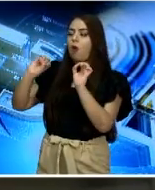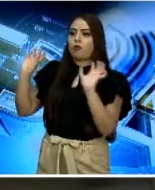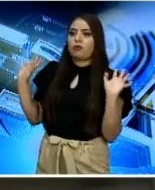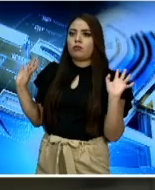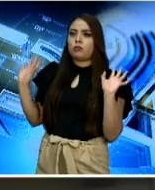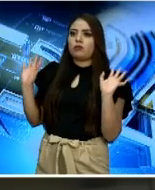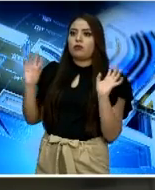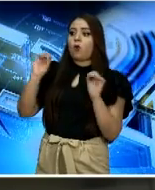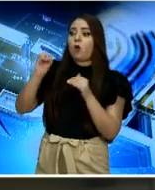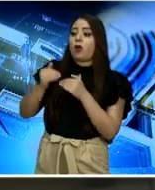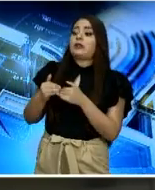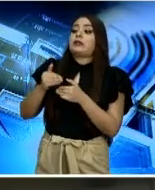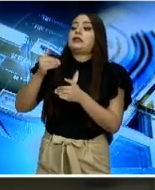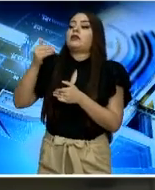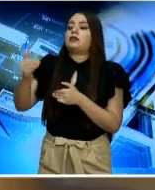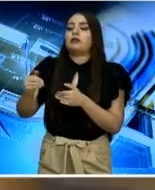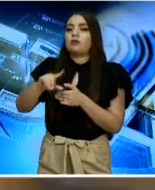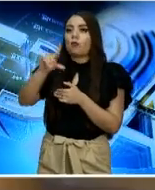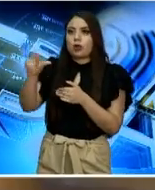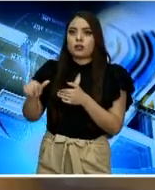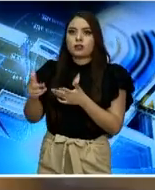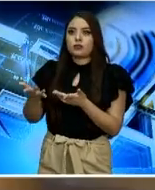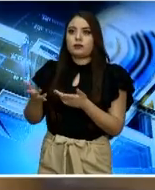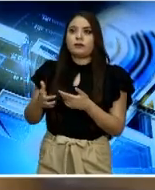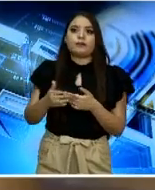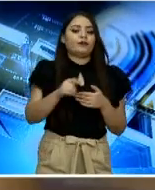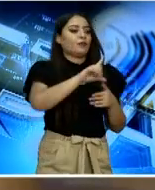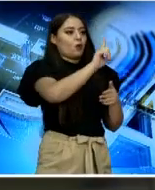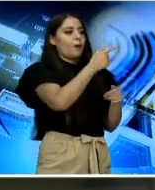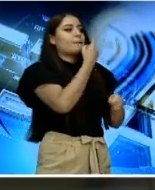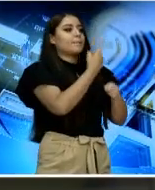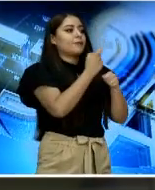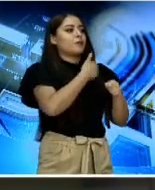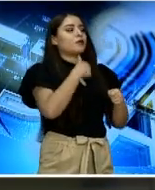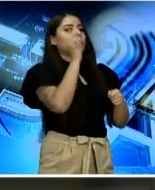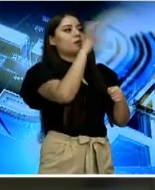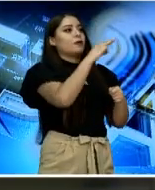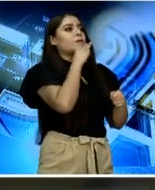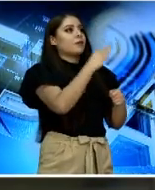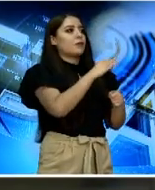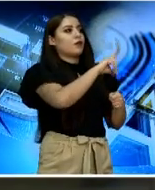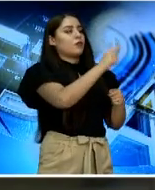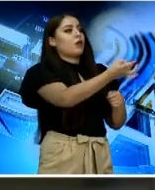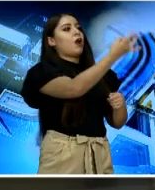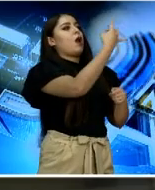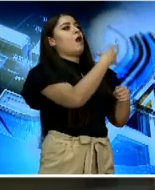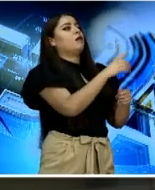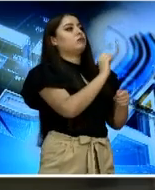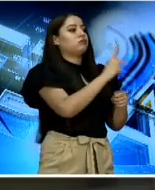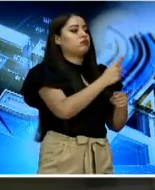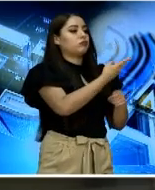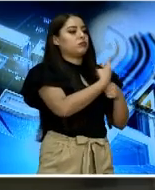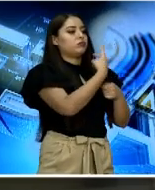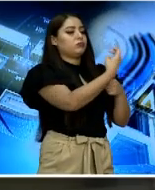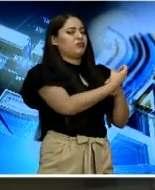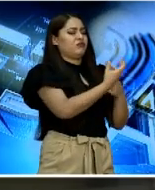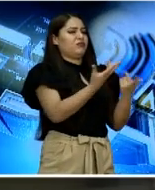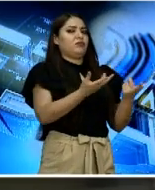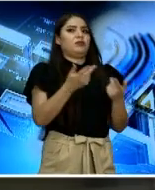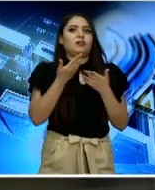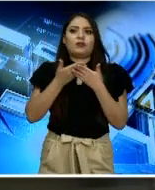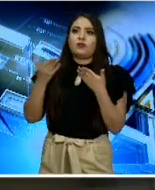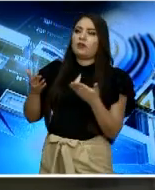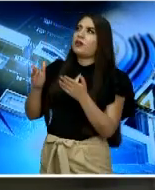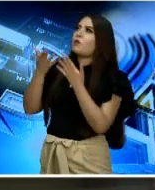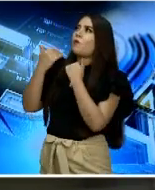del mensaje que tú le escribiste? A partir del mensaje que yo le escribí. Entonces, no hay ningún tipo de mala intención ni de